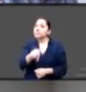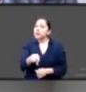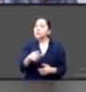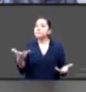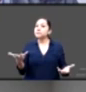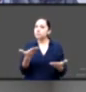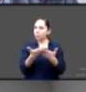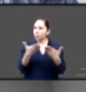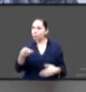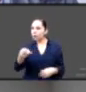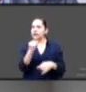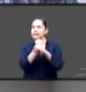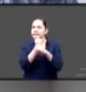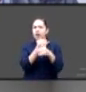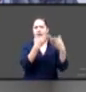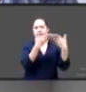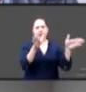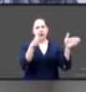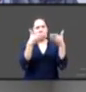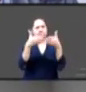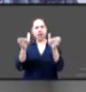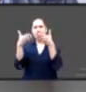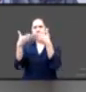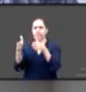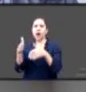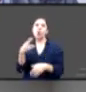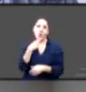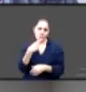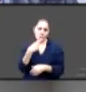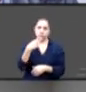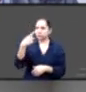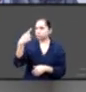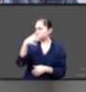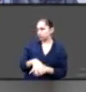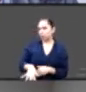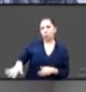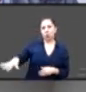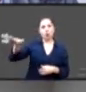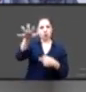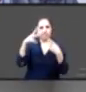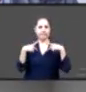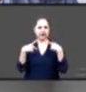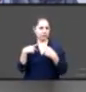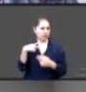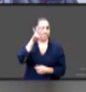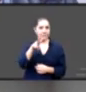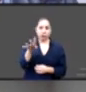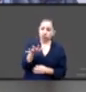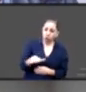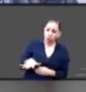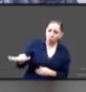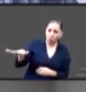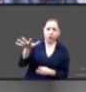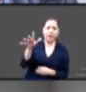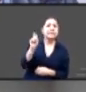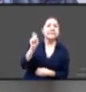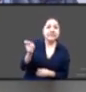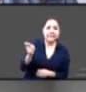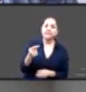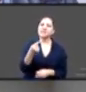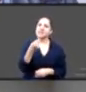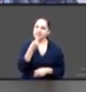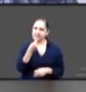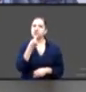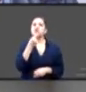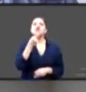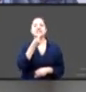Internet, estoy hablando del Internet para todos. Y cuando digo para todos, estoy hablando específicamente de niños, niñas y adolescentes, de adultos,